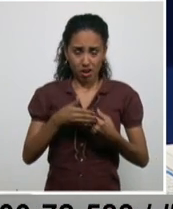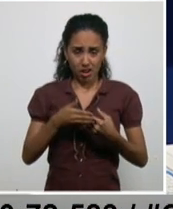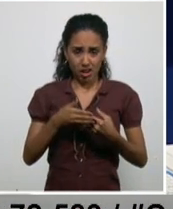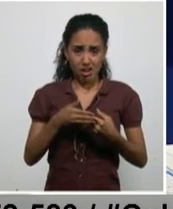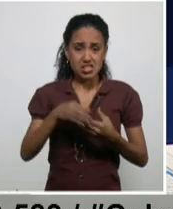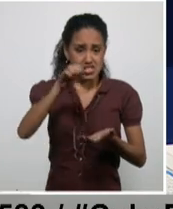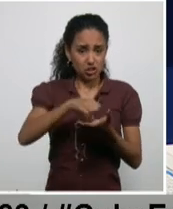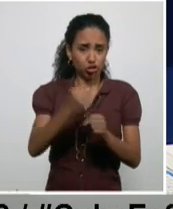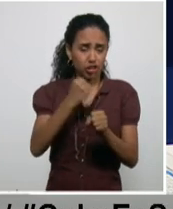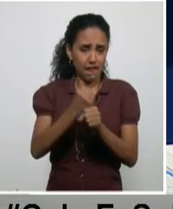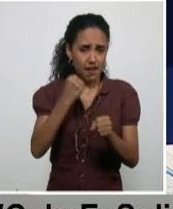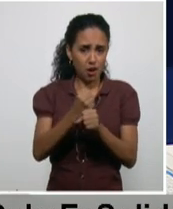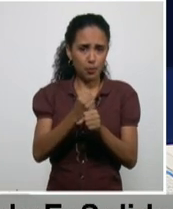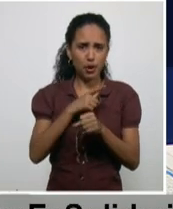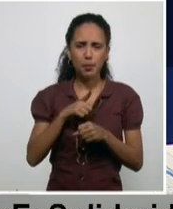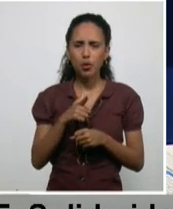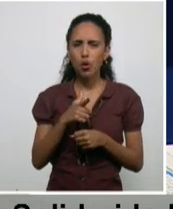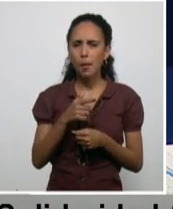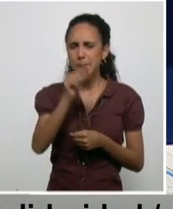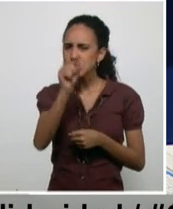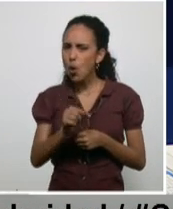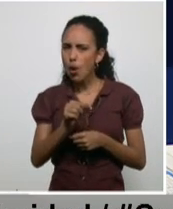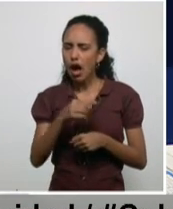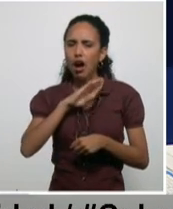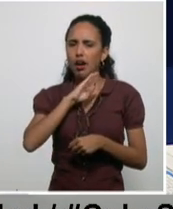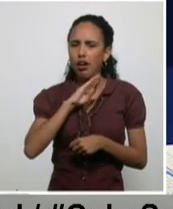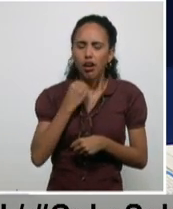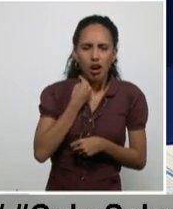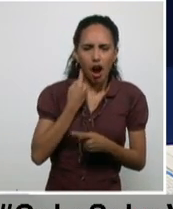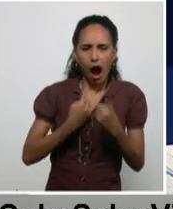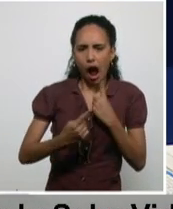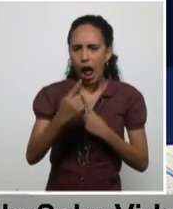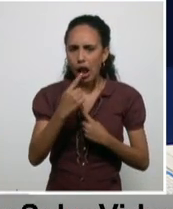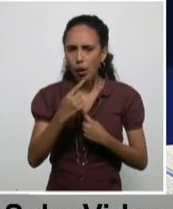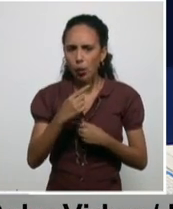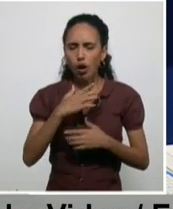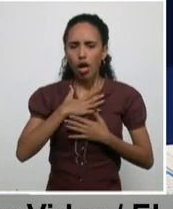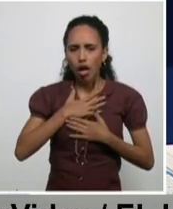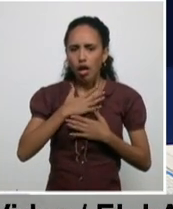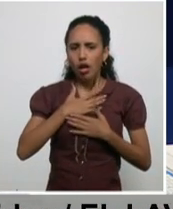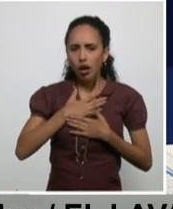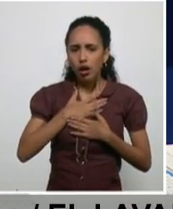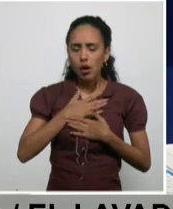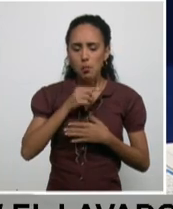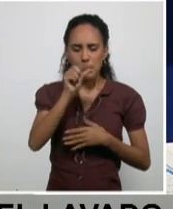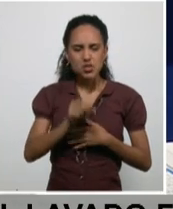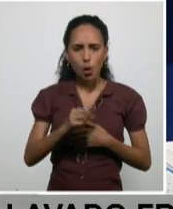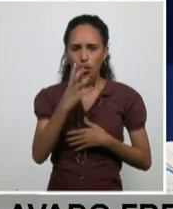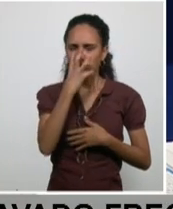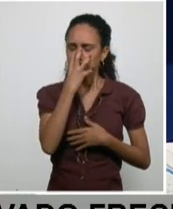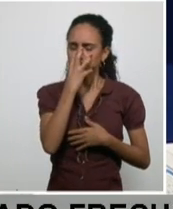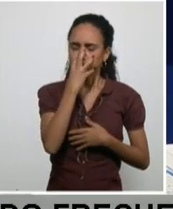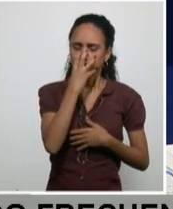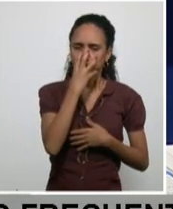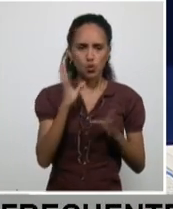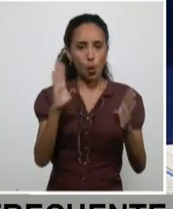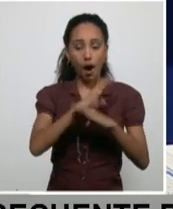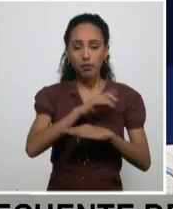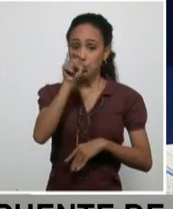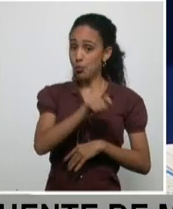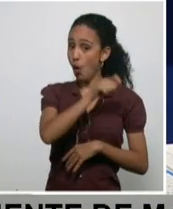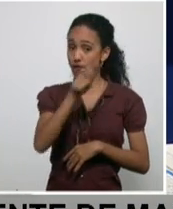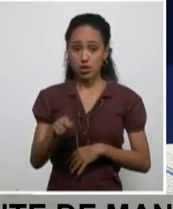trabajadores o visitantes con cuadros febriles, síntomas respiratorios y sin el uso del nasobuco. Se garantiza la